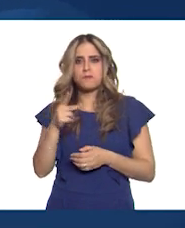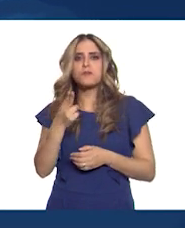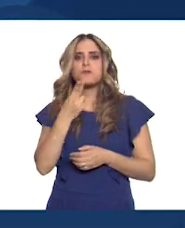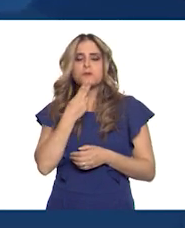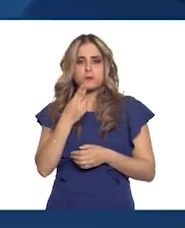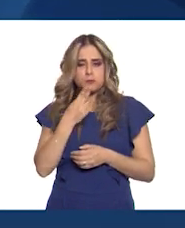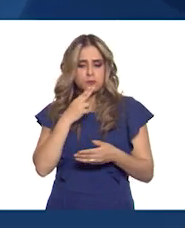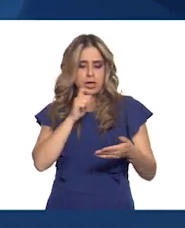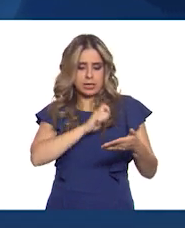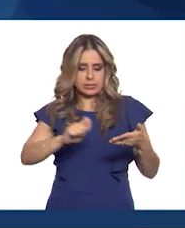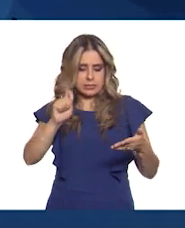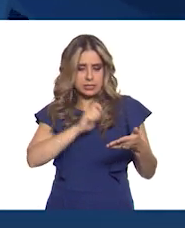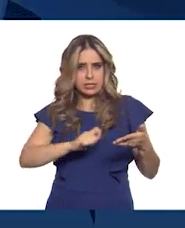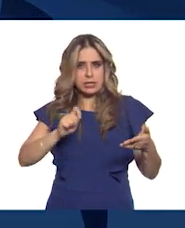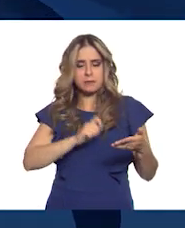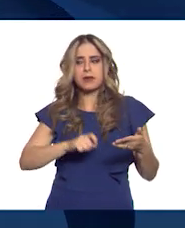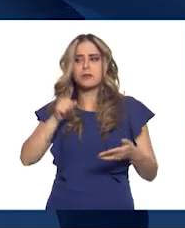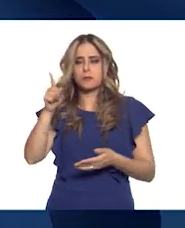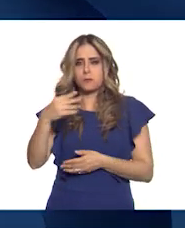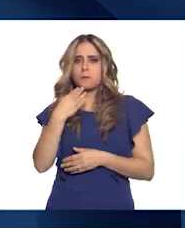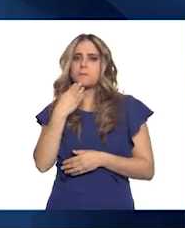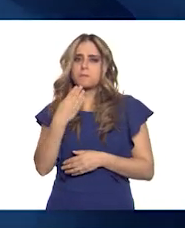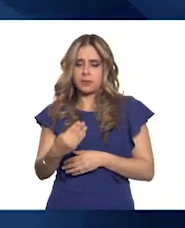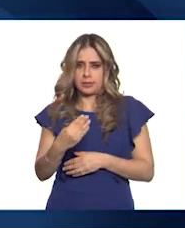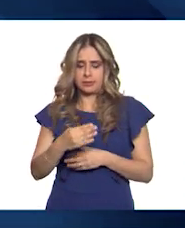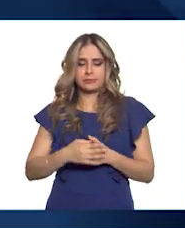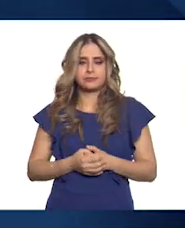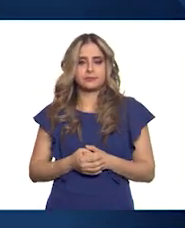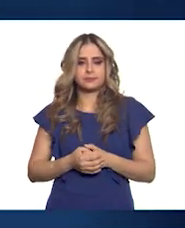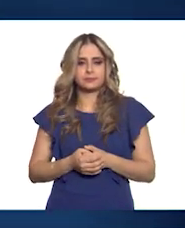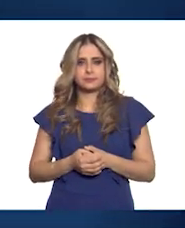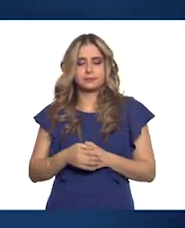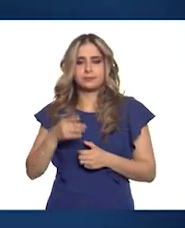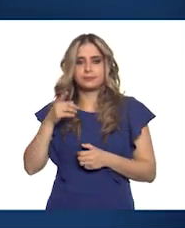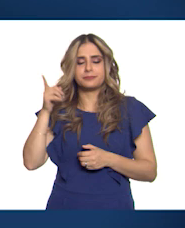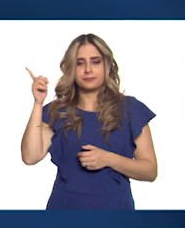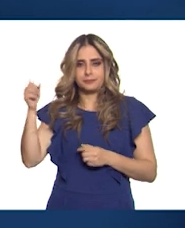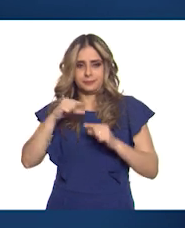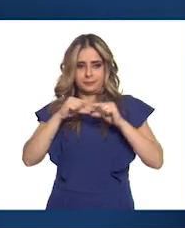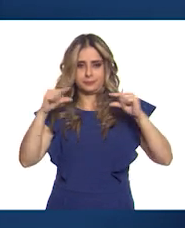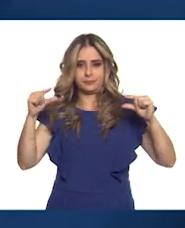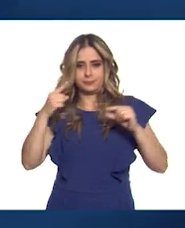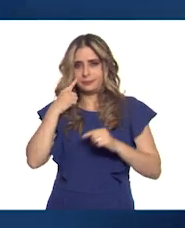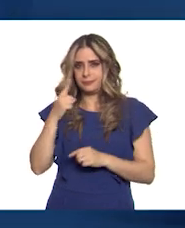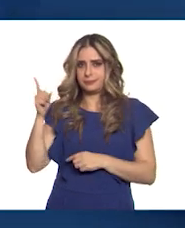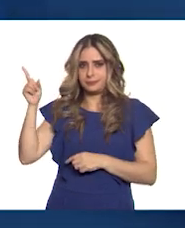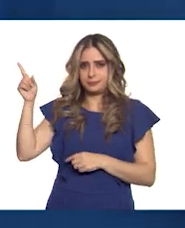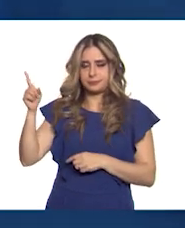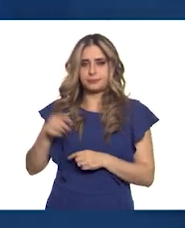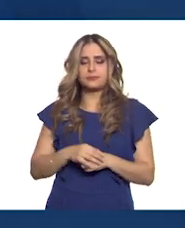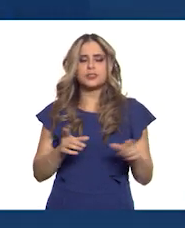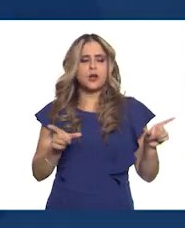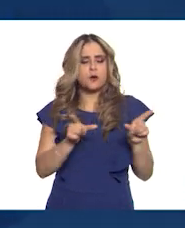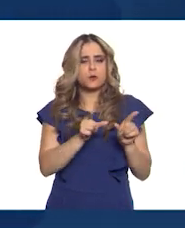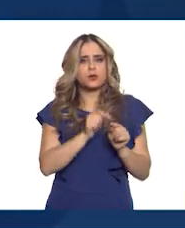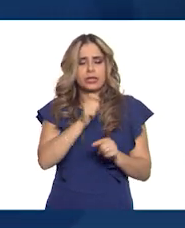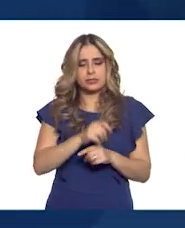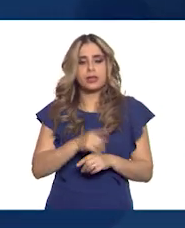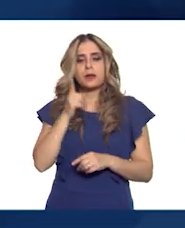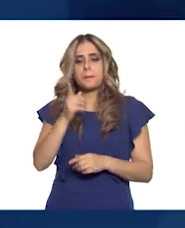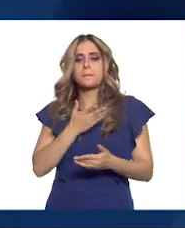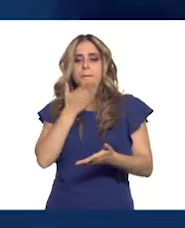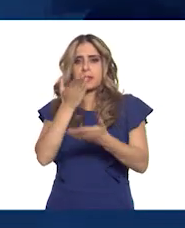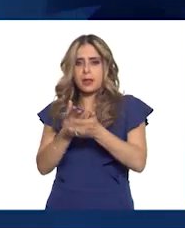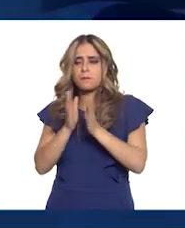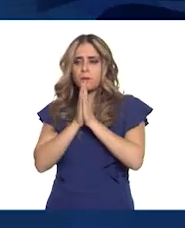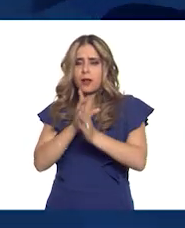la idea general que estableciste en tu planeación. Y ahí en el gráfico podemos ver que en las conclusiones es solicitar que